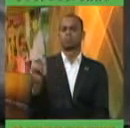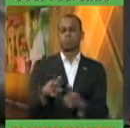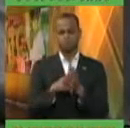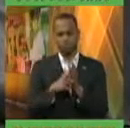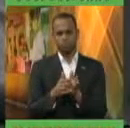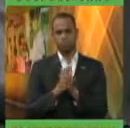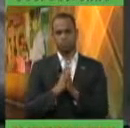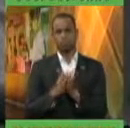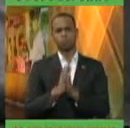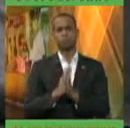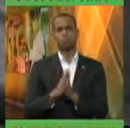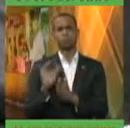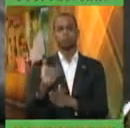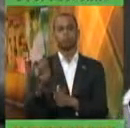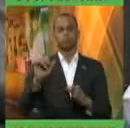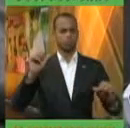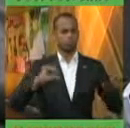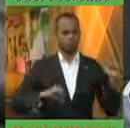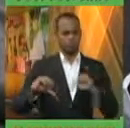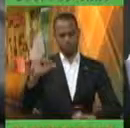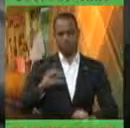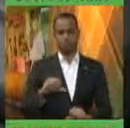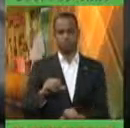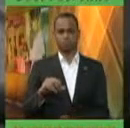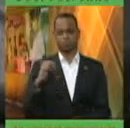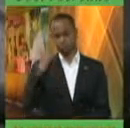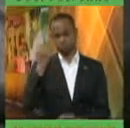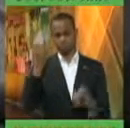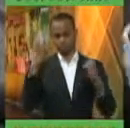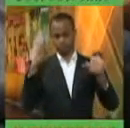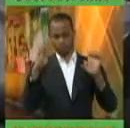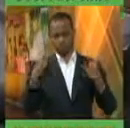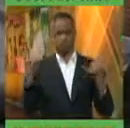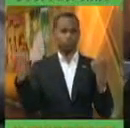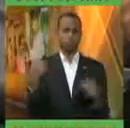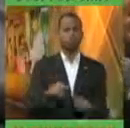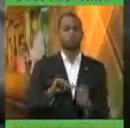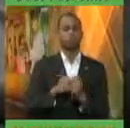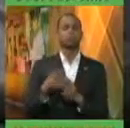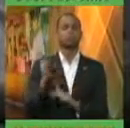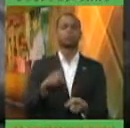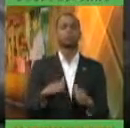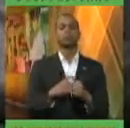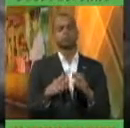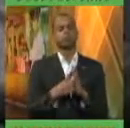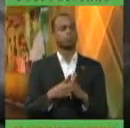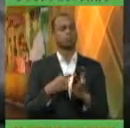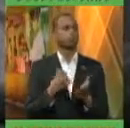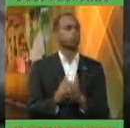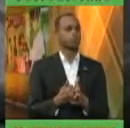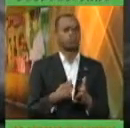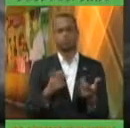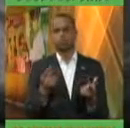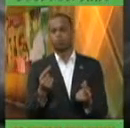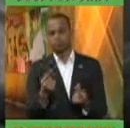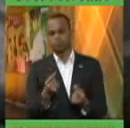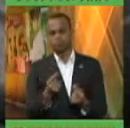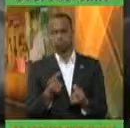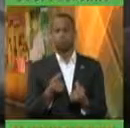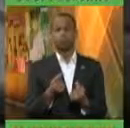han estado haciendo incluso simulacros para emergencias y cómo tratar a la persona con discapacidad a los